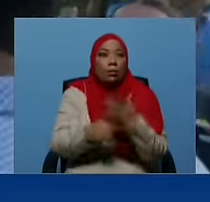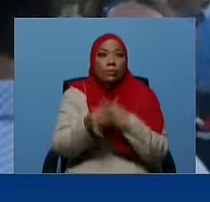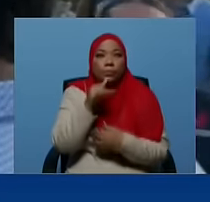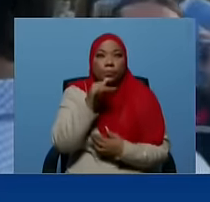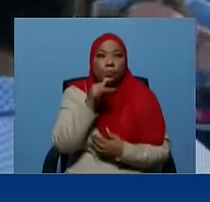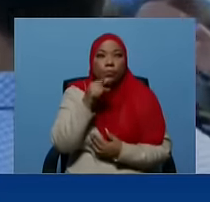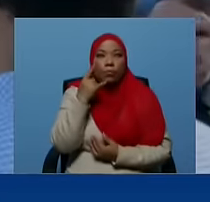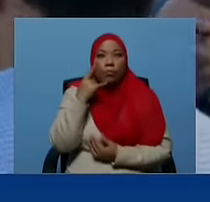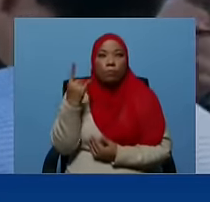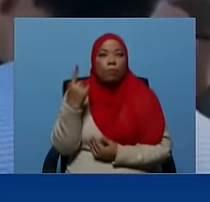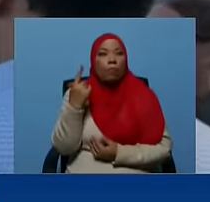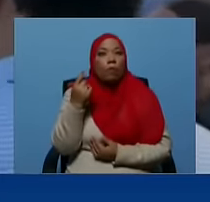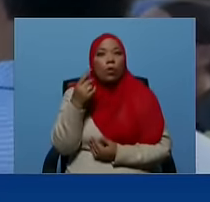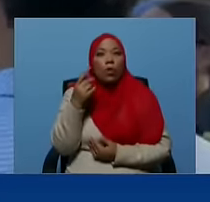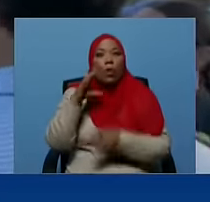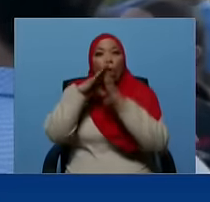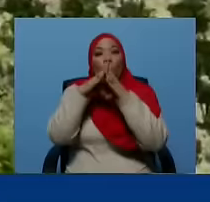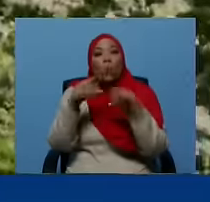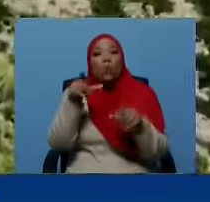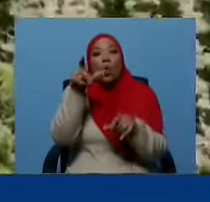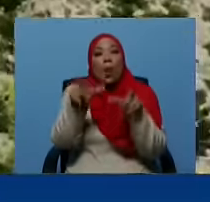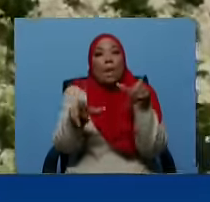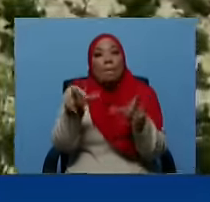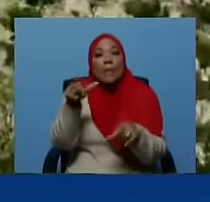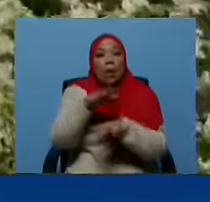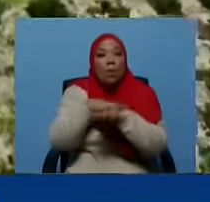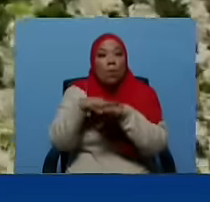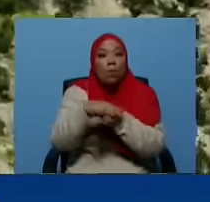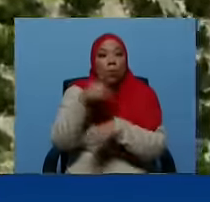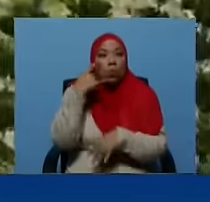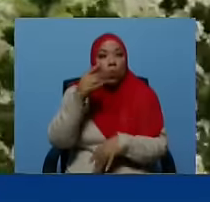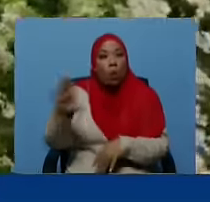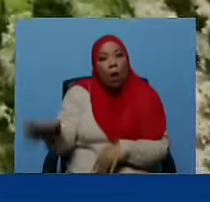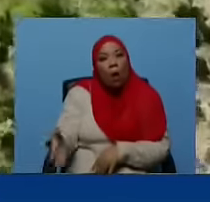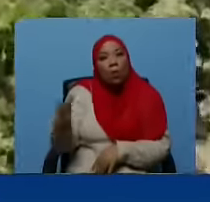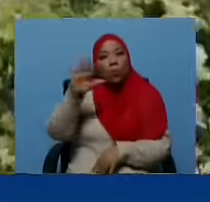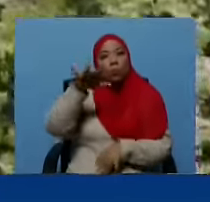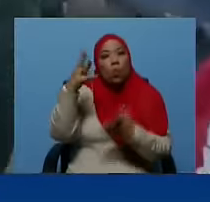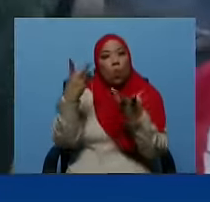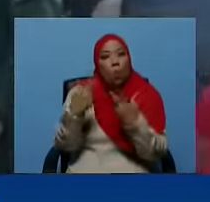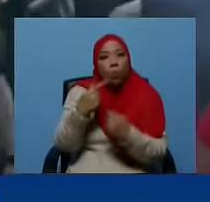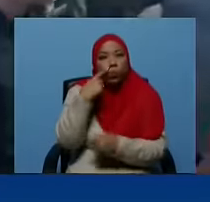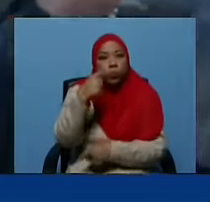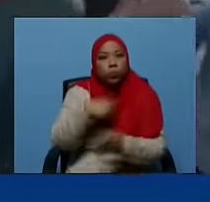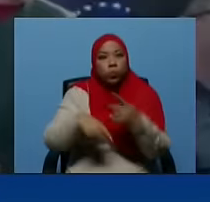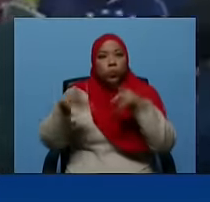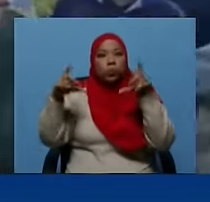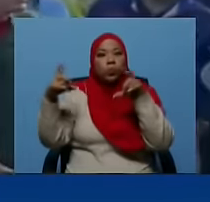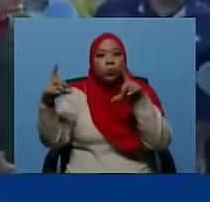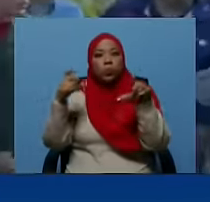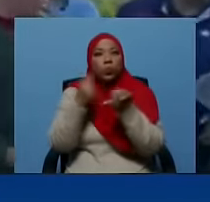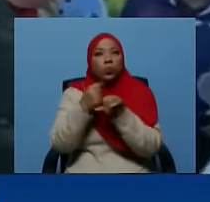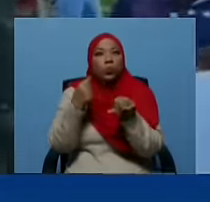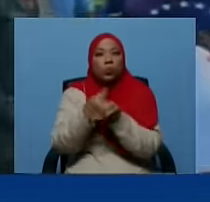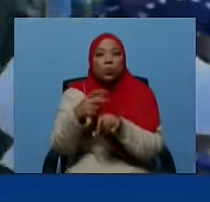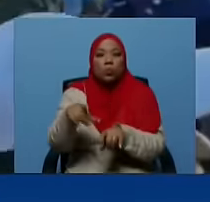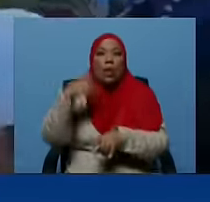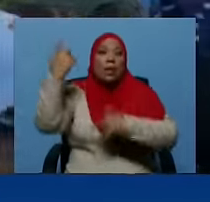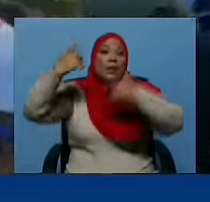aquí hicieron viviendas en tod la misión vi verdad chico cuándo fotico aquí